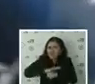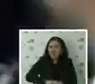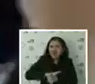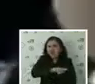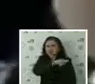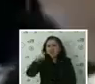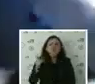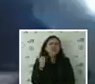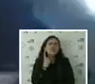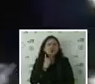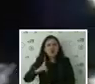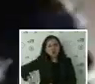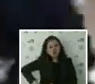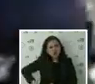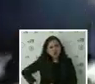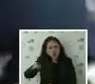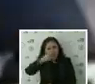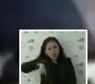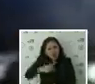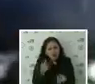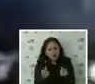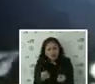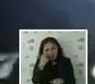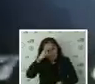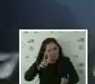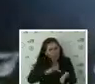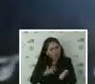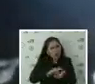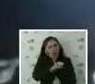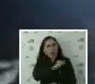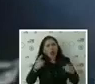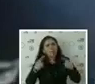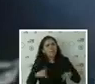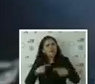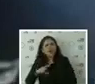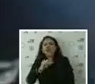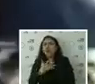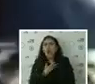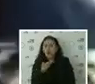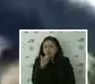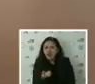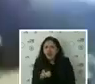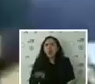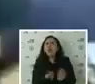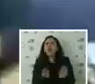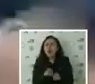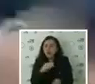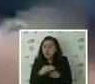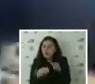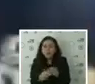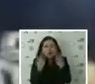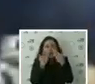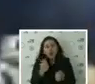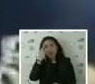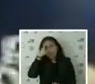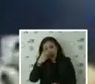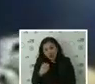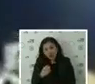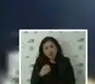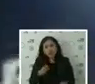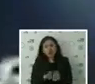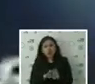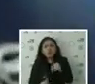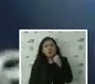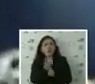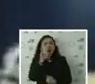los diputados, al gobierno, en que apoye a las personas que no tienen los recursos para, pues, esta situación.